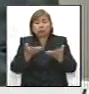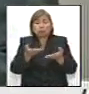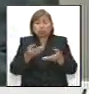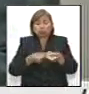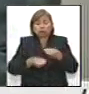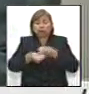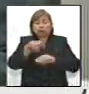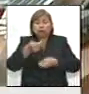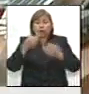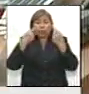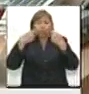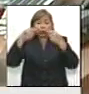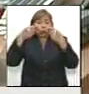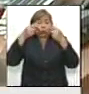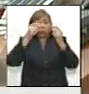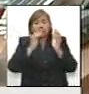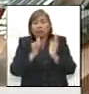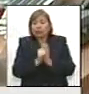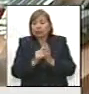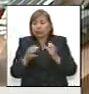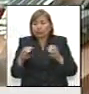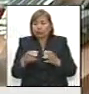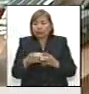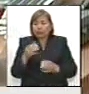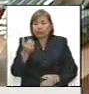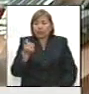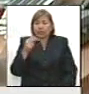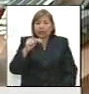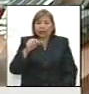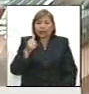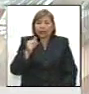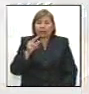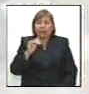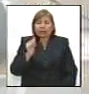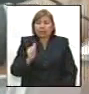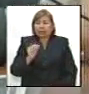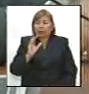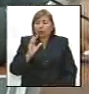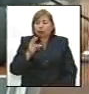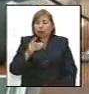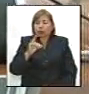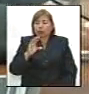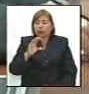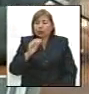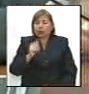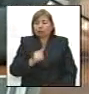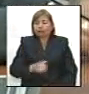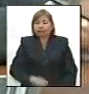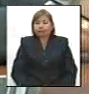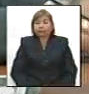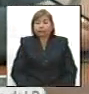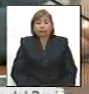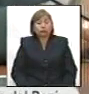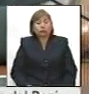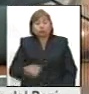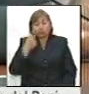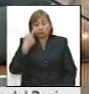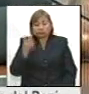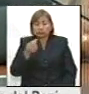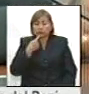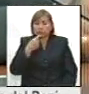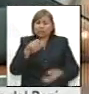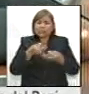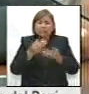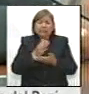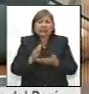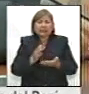y el turismo que coordina la congresista Ana María Choquehuanca. El problema que tenemos, el principal, es que el